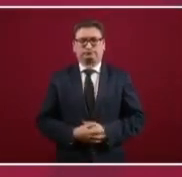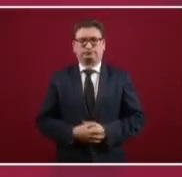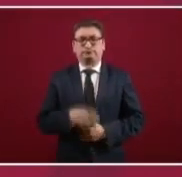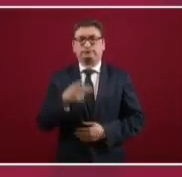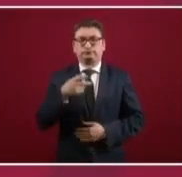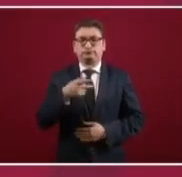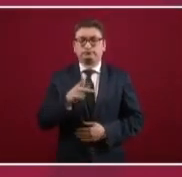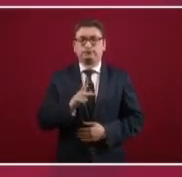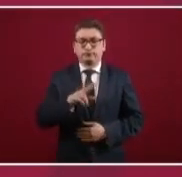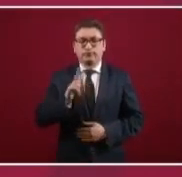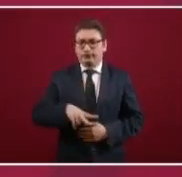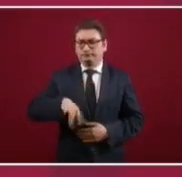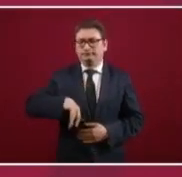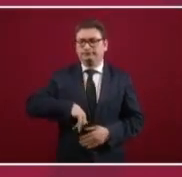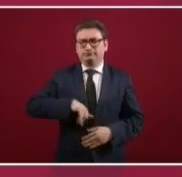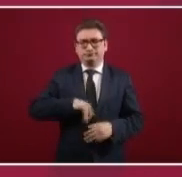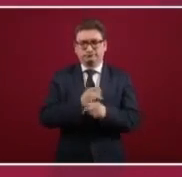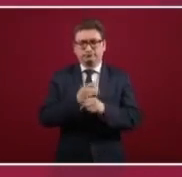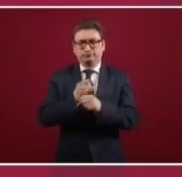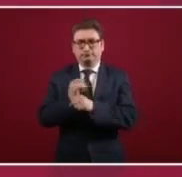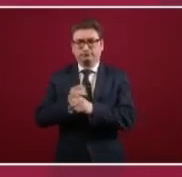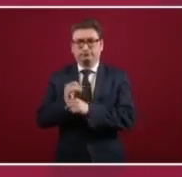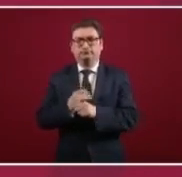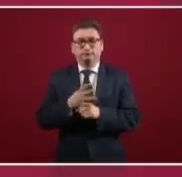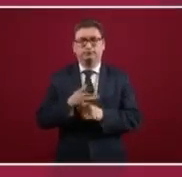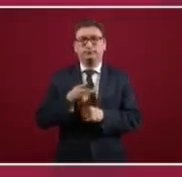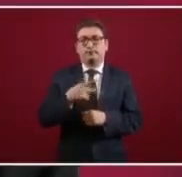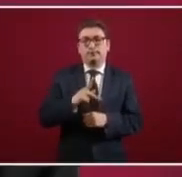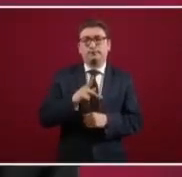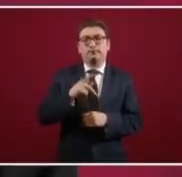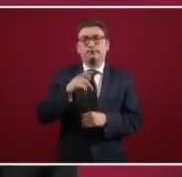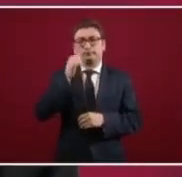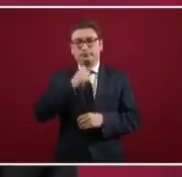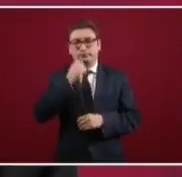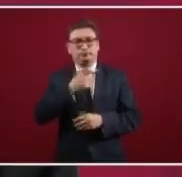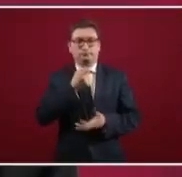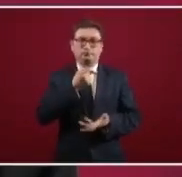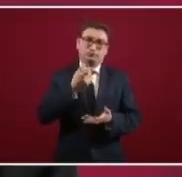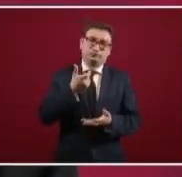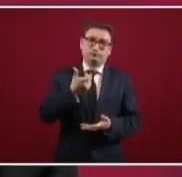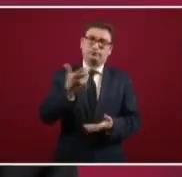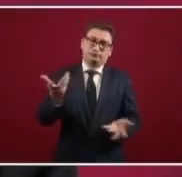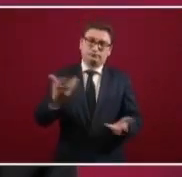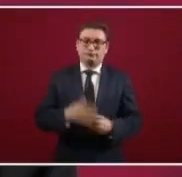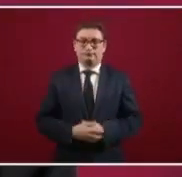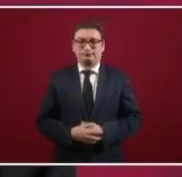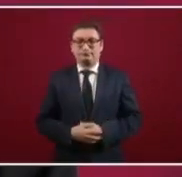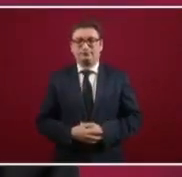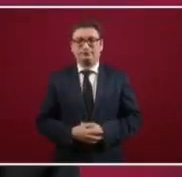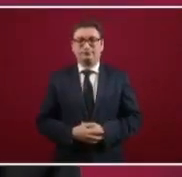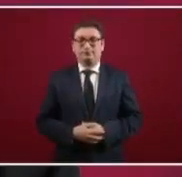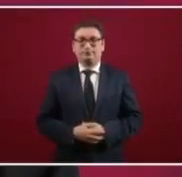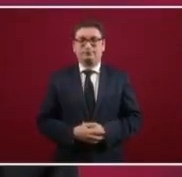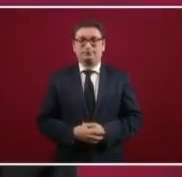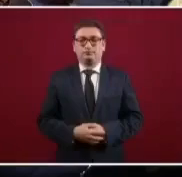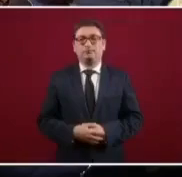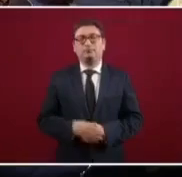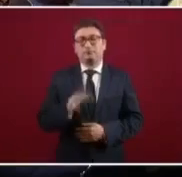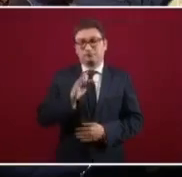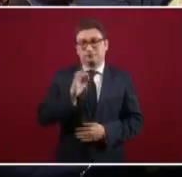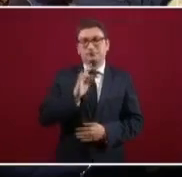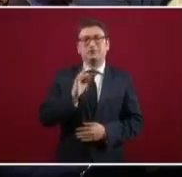sería interesante lo de la investigación siempre y cuando no nos cueste porque bueno seguramente igual es de un